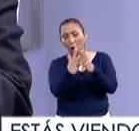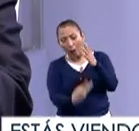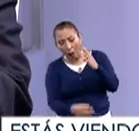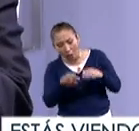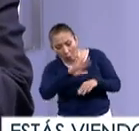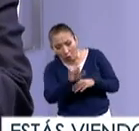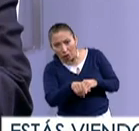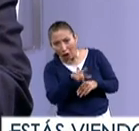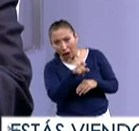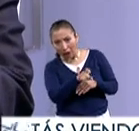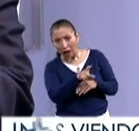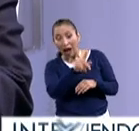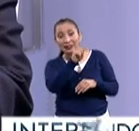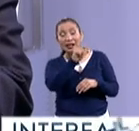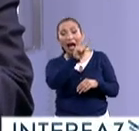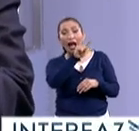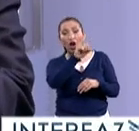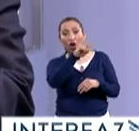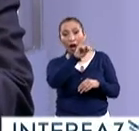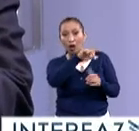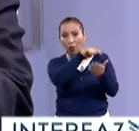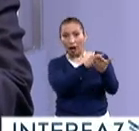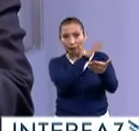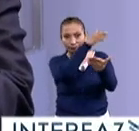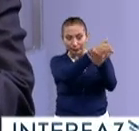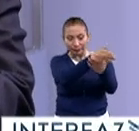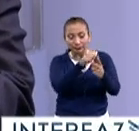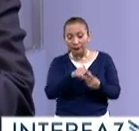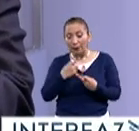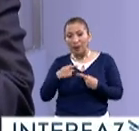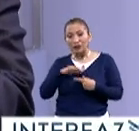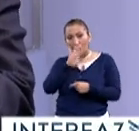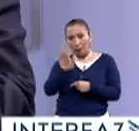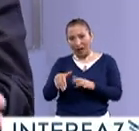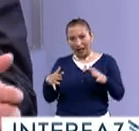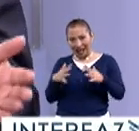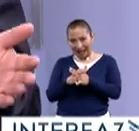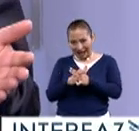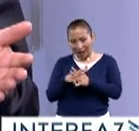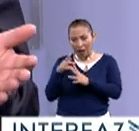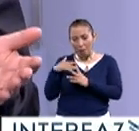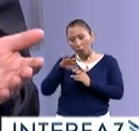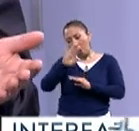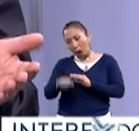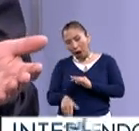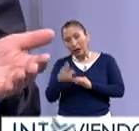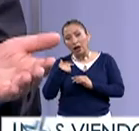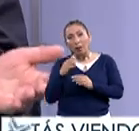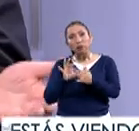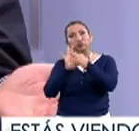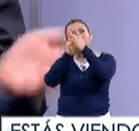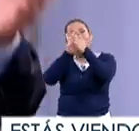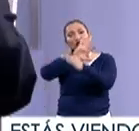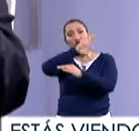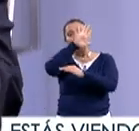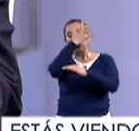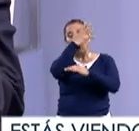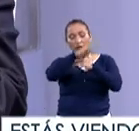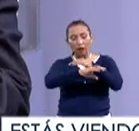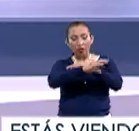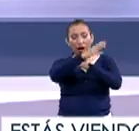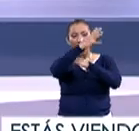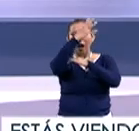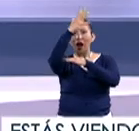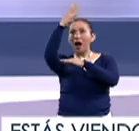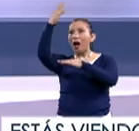decían, al Tlalocan, y los que morían en la guerra acompañaban al sol desde que salía hasta